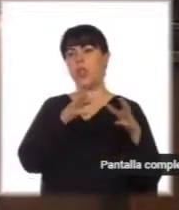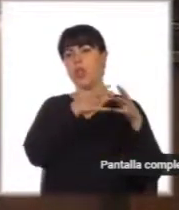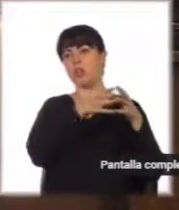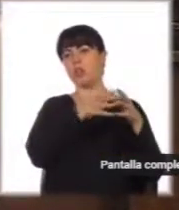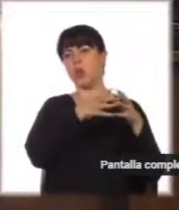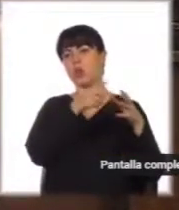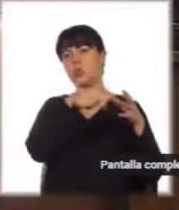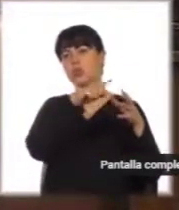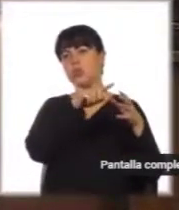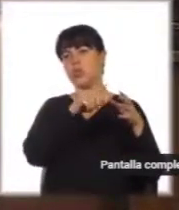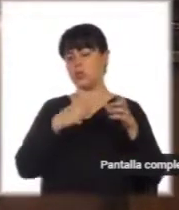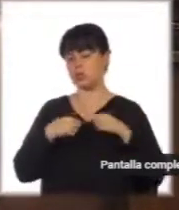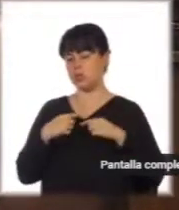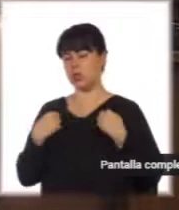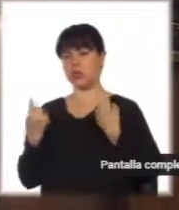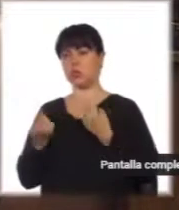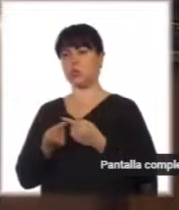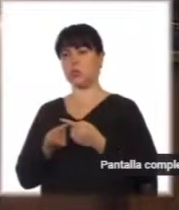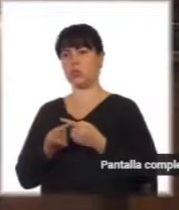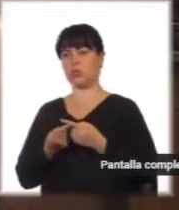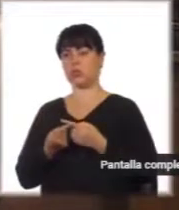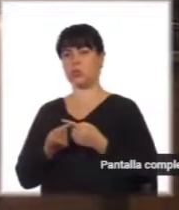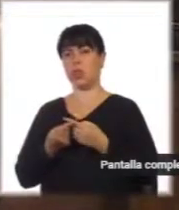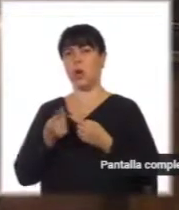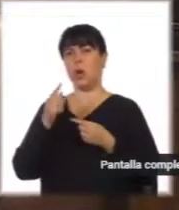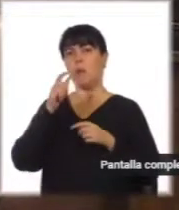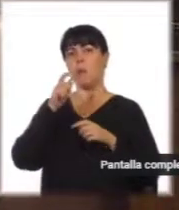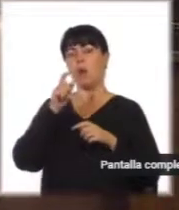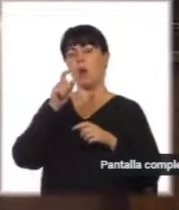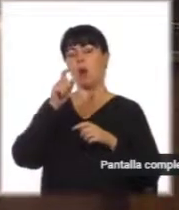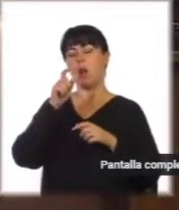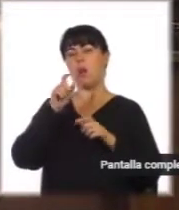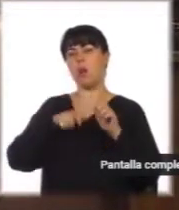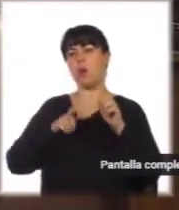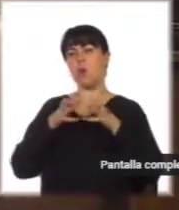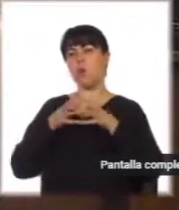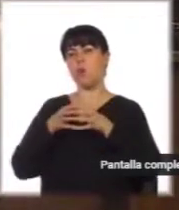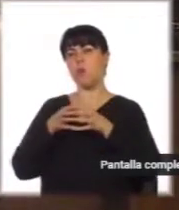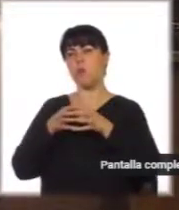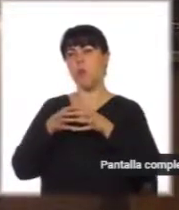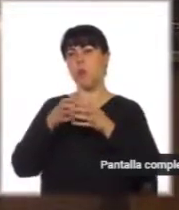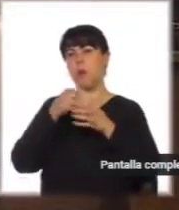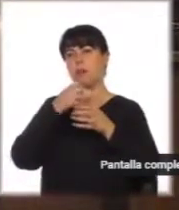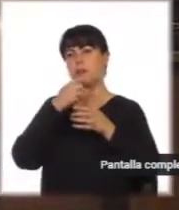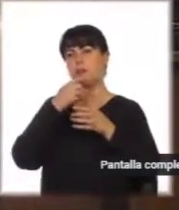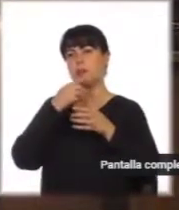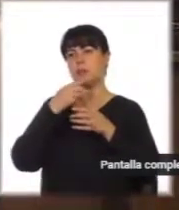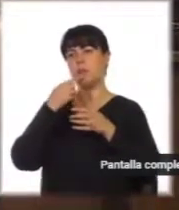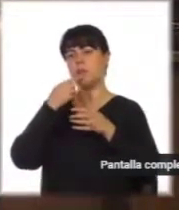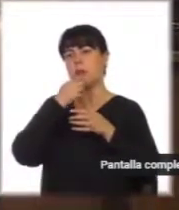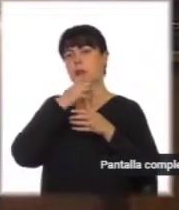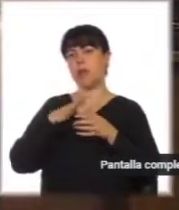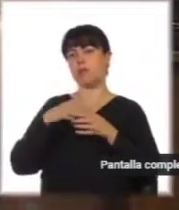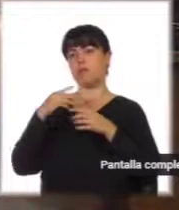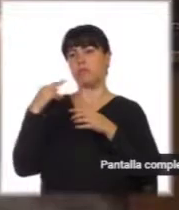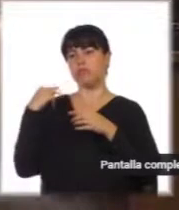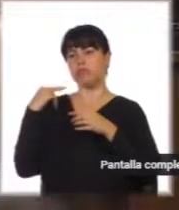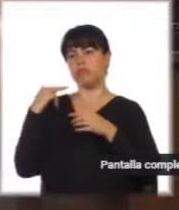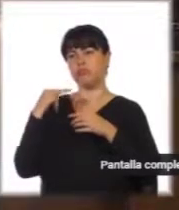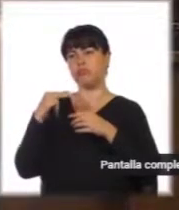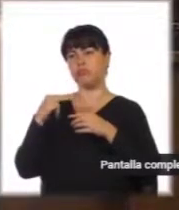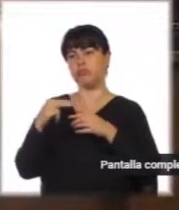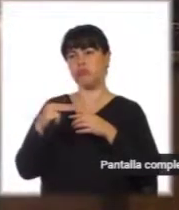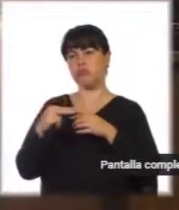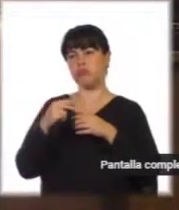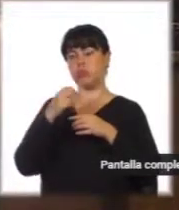nosotros, impulsadas por los sectores más conservadores. Por ello entiendo necesario remarcar que